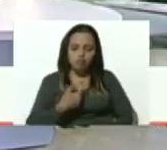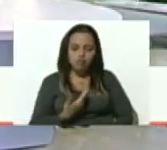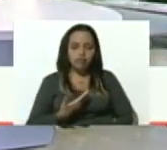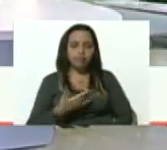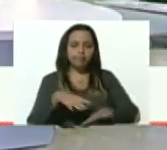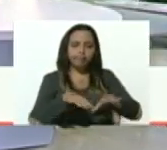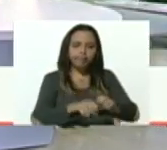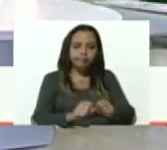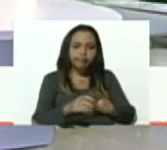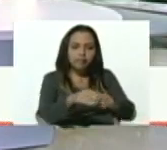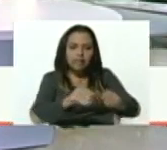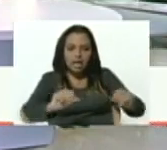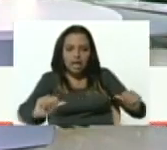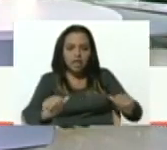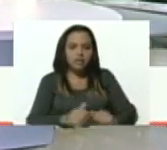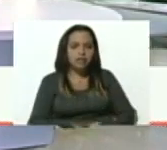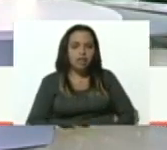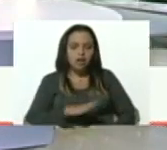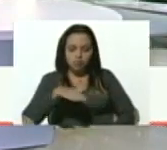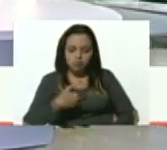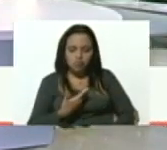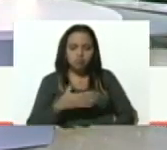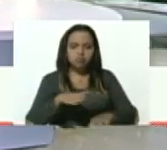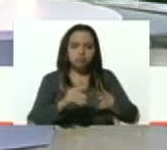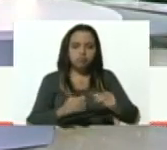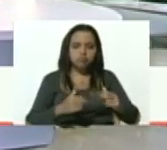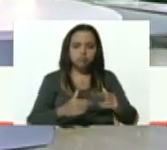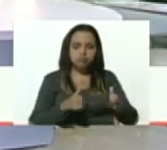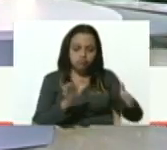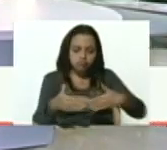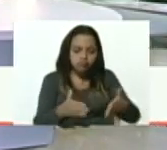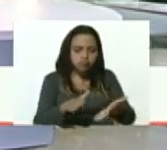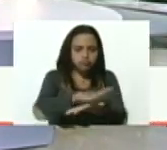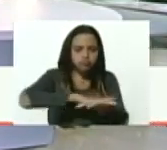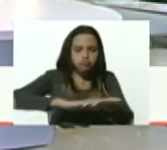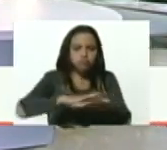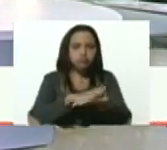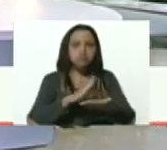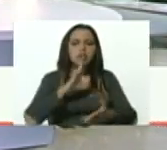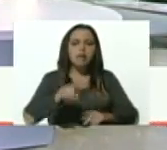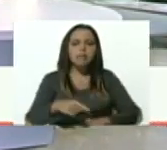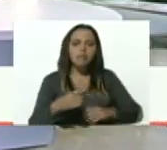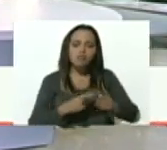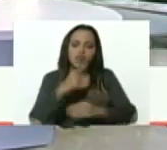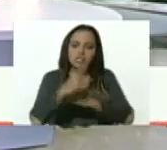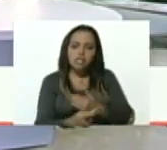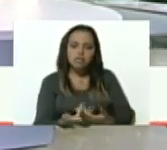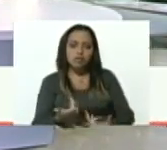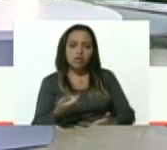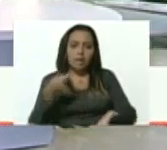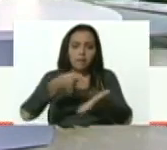terrenos, garantizar los materiales, garantizar los proyectos, garantizar el financiamiento,